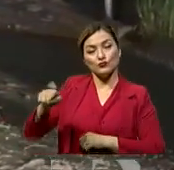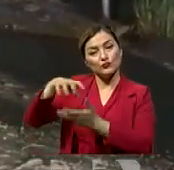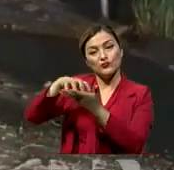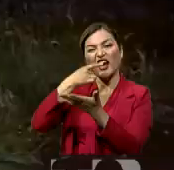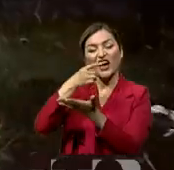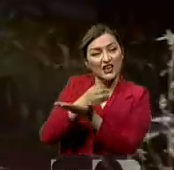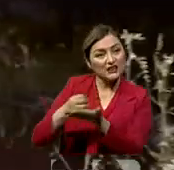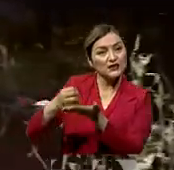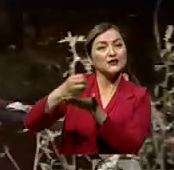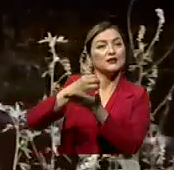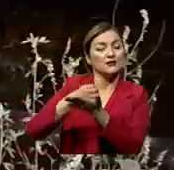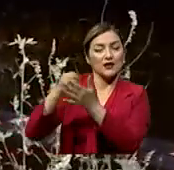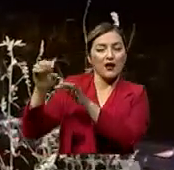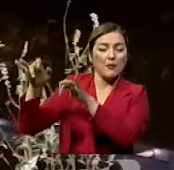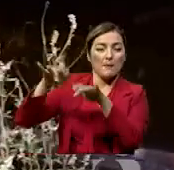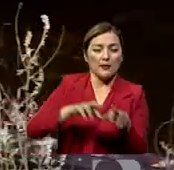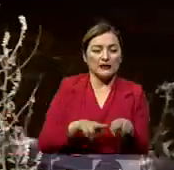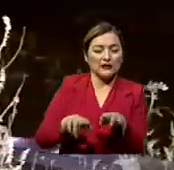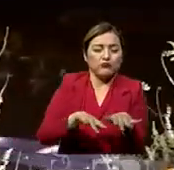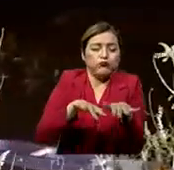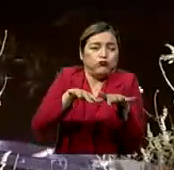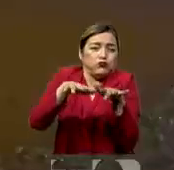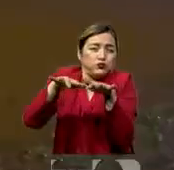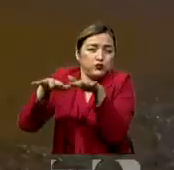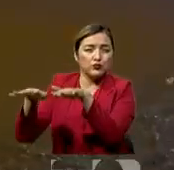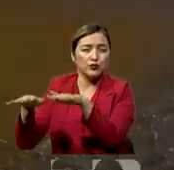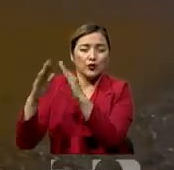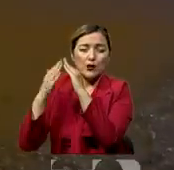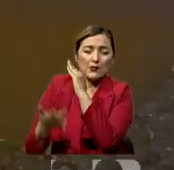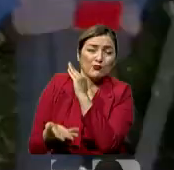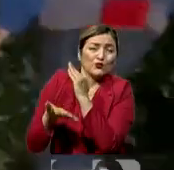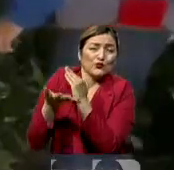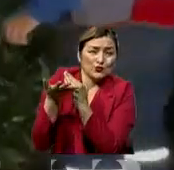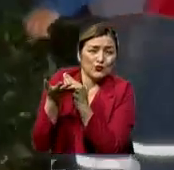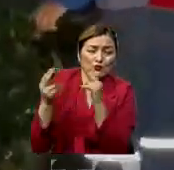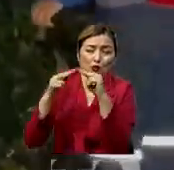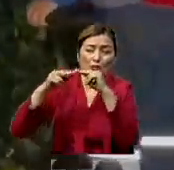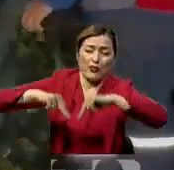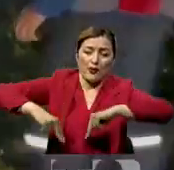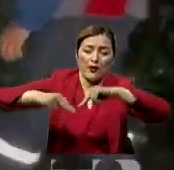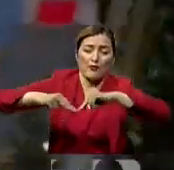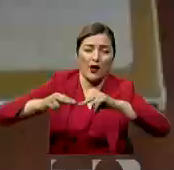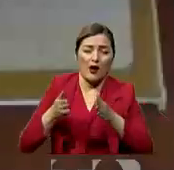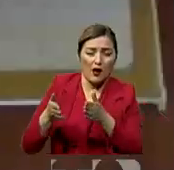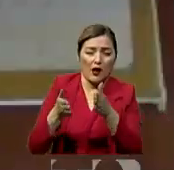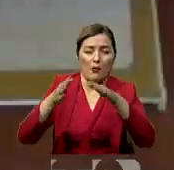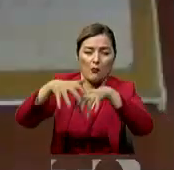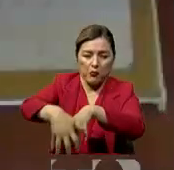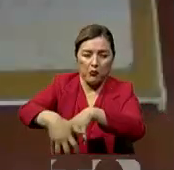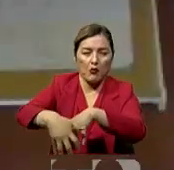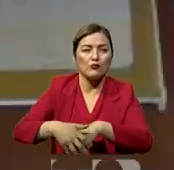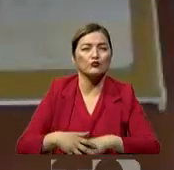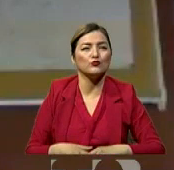Oro, donde se registraron varios desbordamientos de ríos que provocaron el derrumbe de algunos puentes y carreteras.